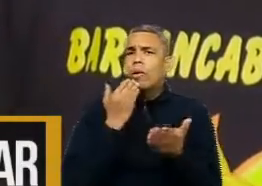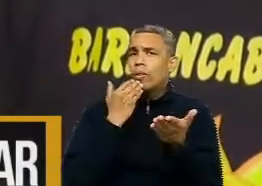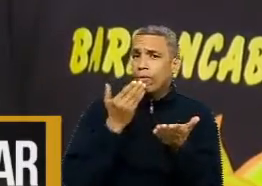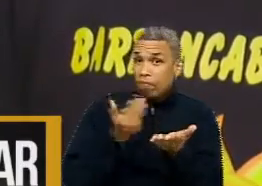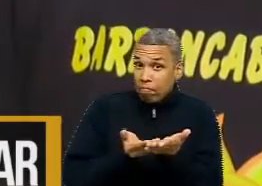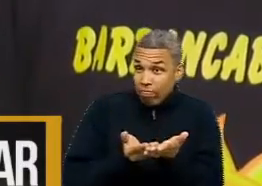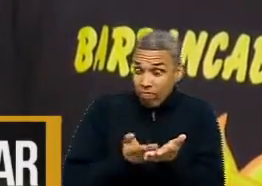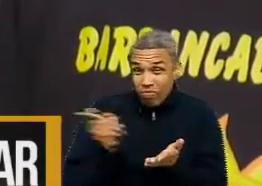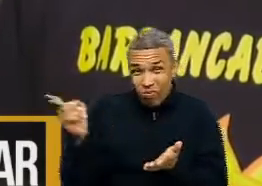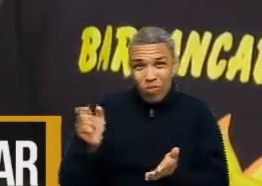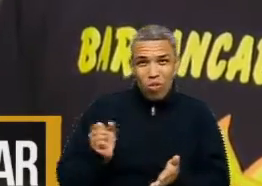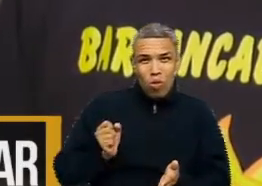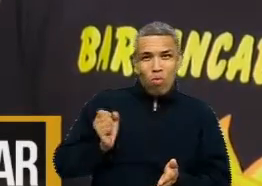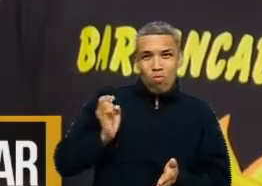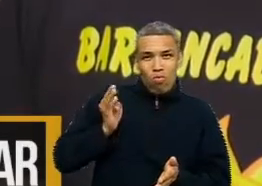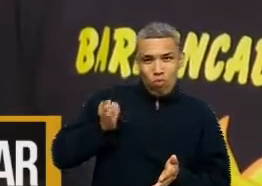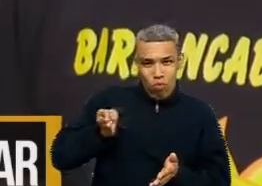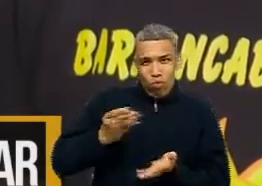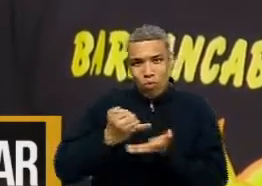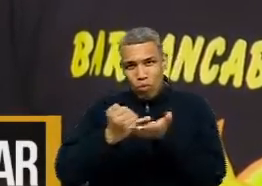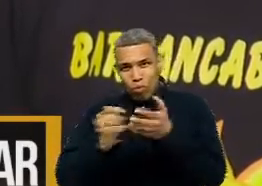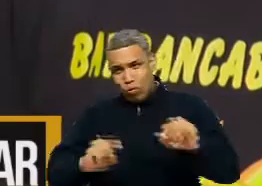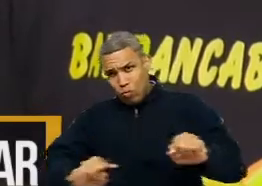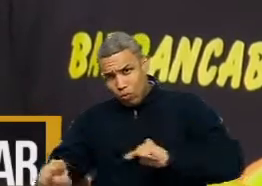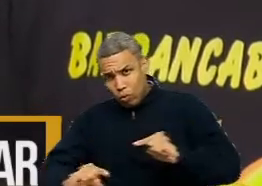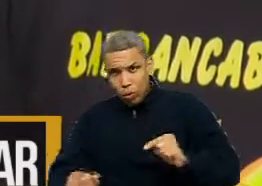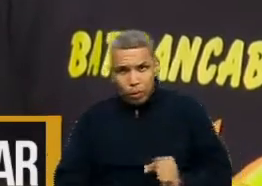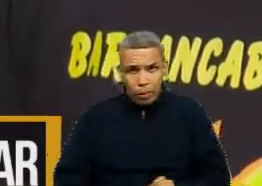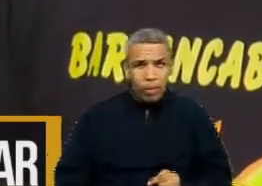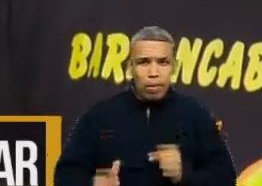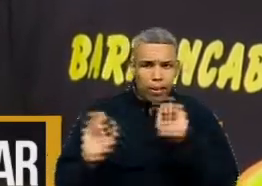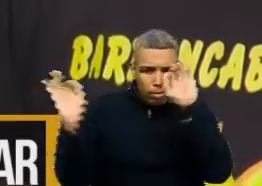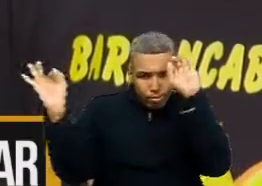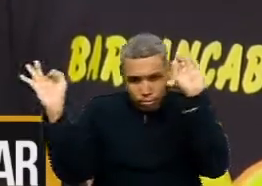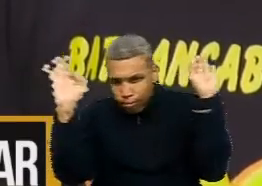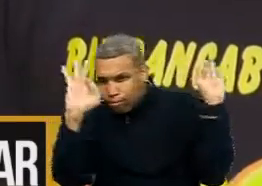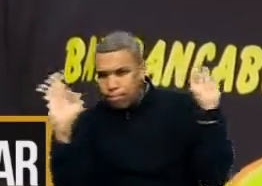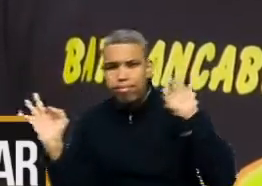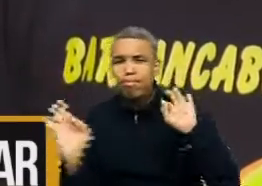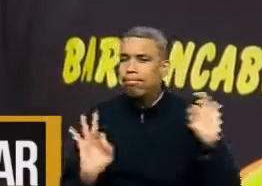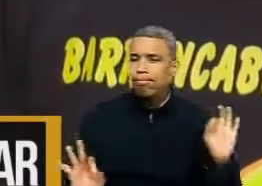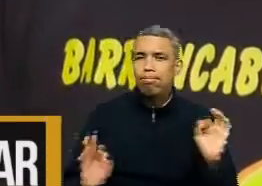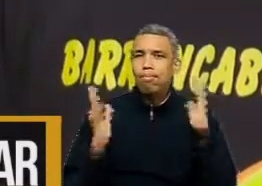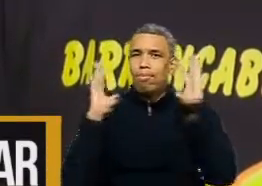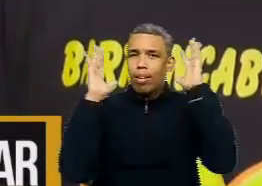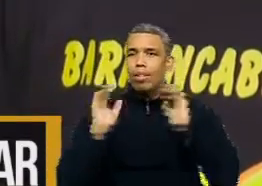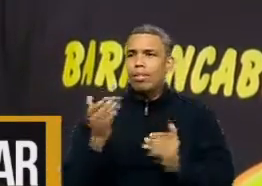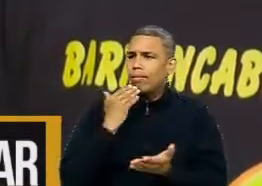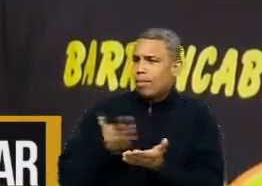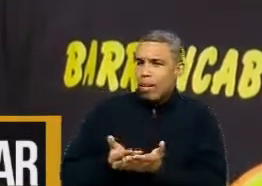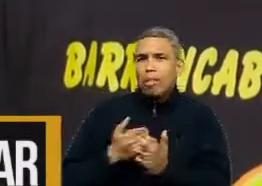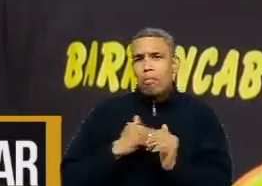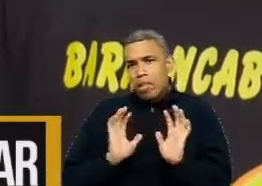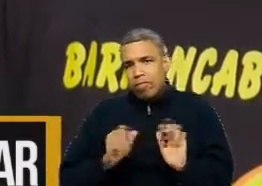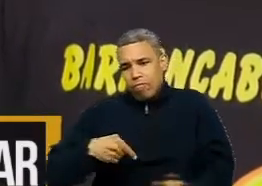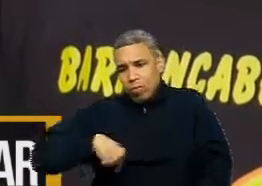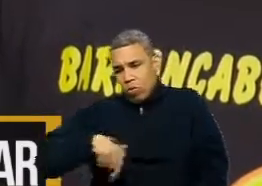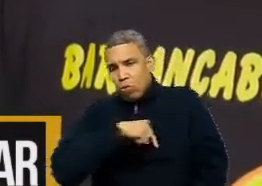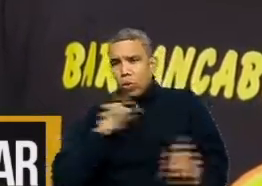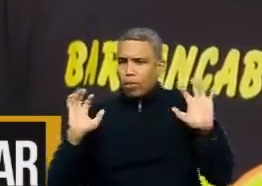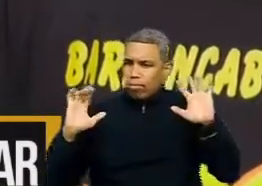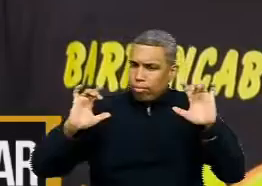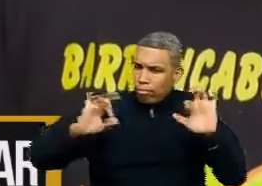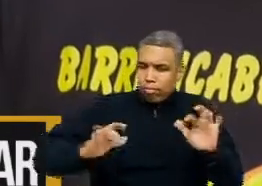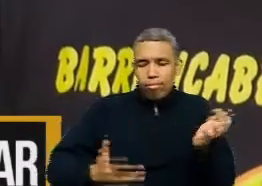estas actividades que realmente brindan bienestar, unión familiar, sano esparcimiento. Y como